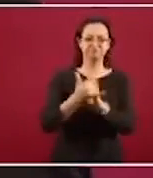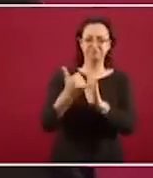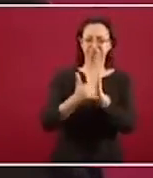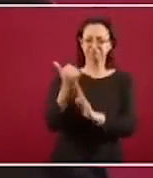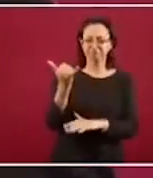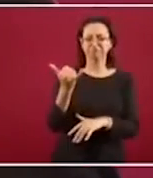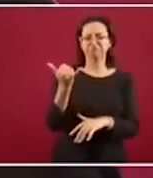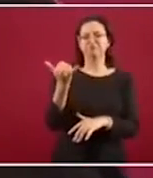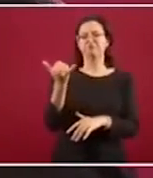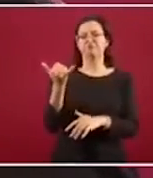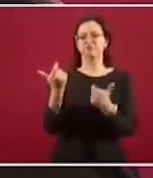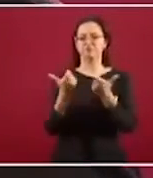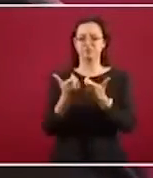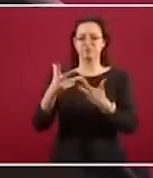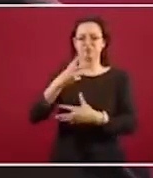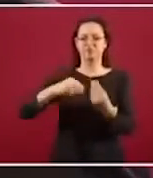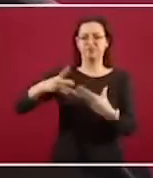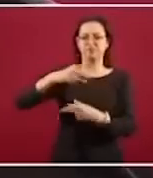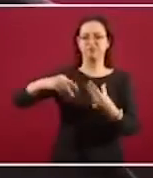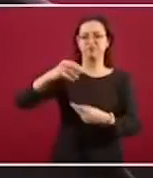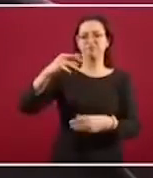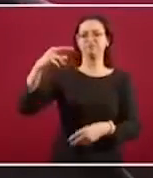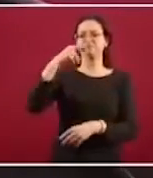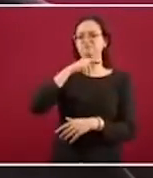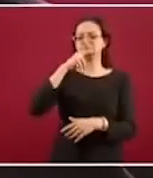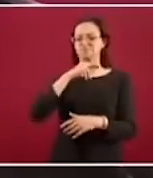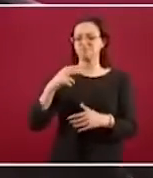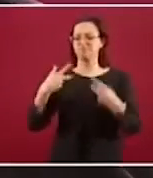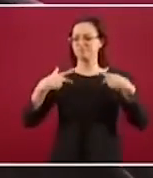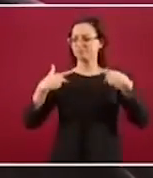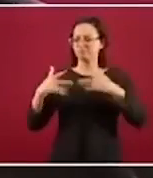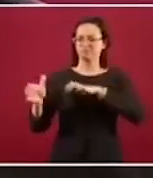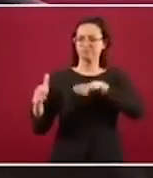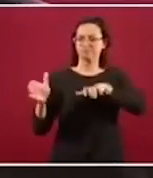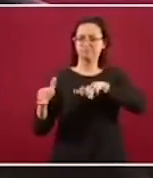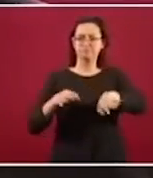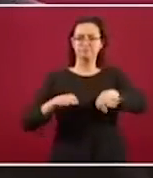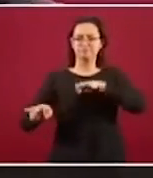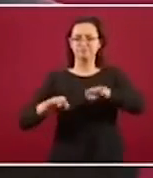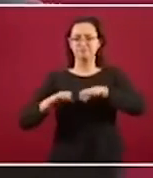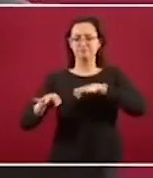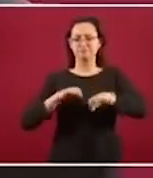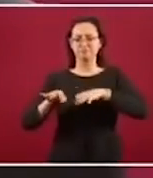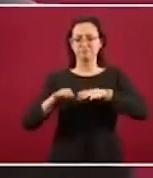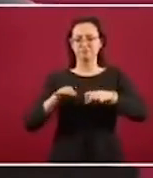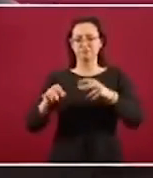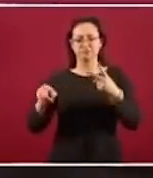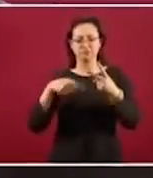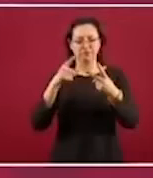que permite reactivar pronto la economía y generar muchos empleos. Ese es lo